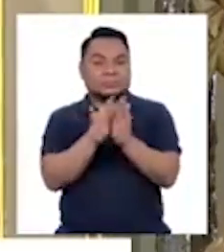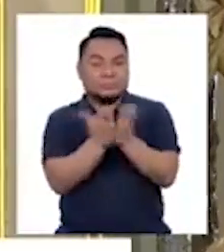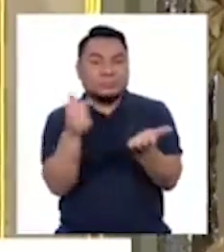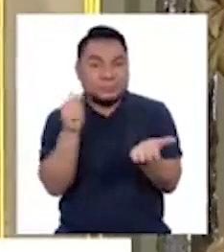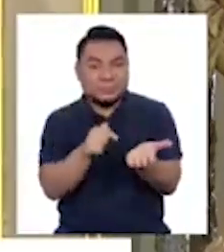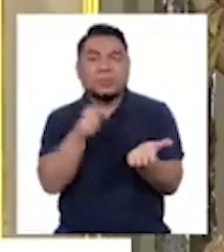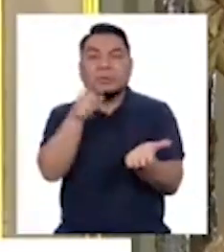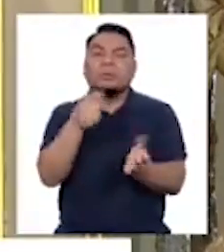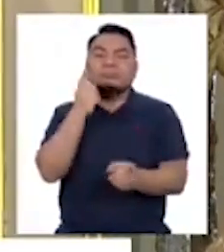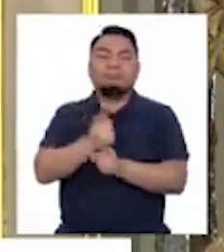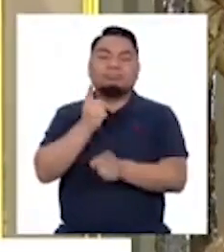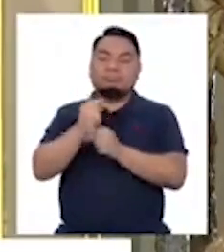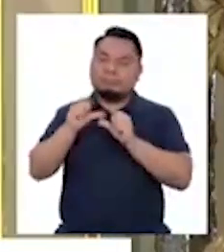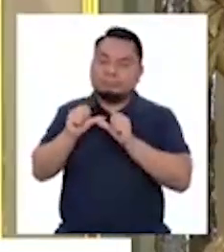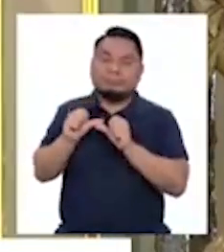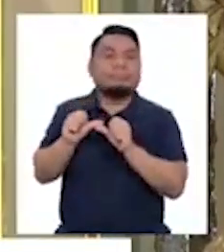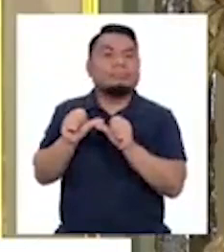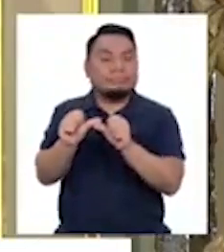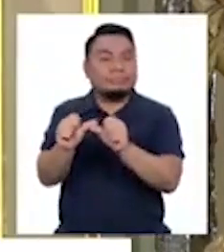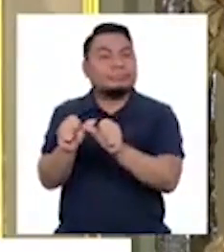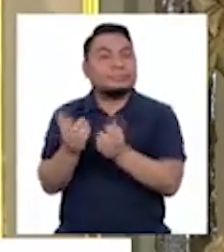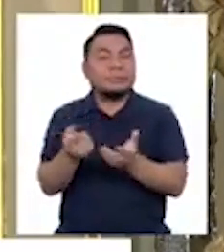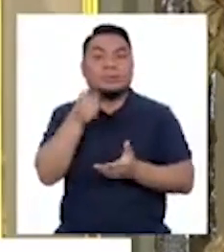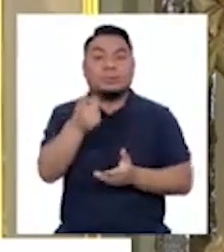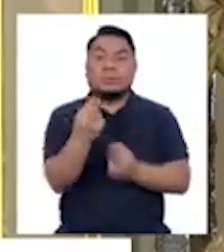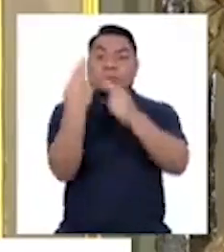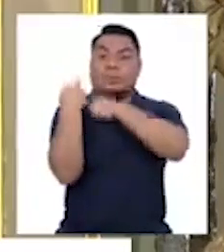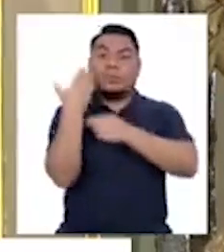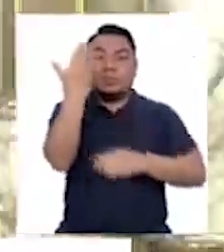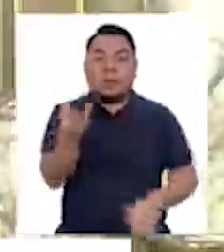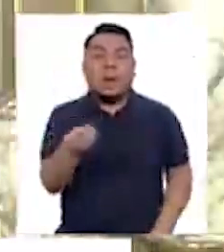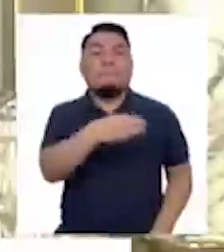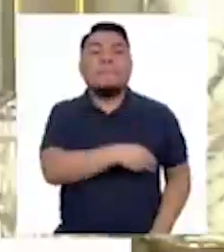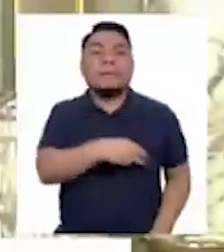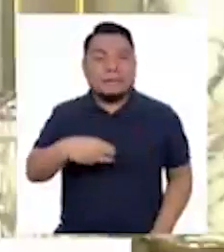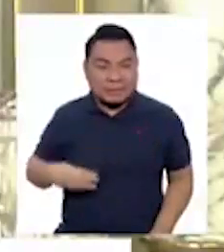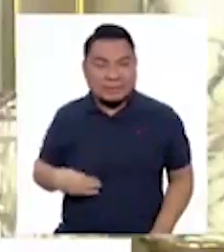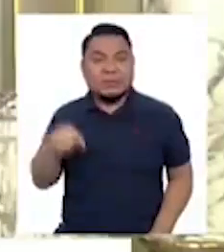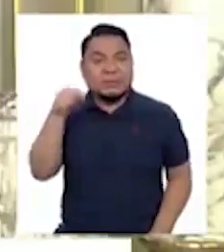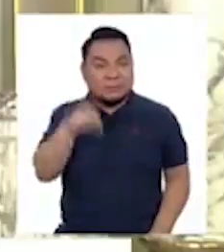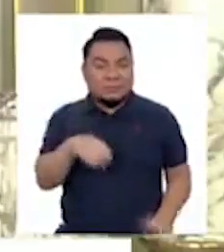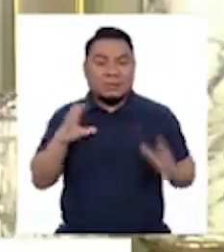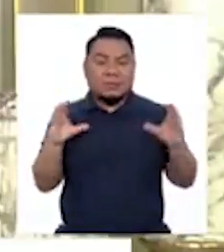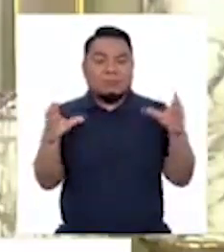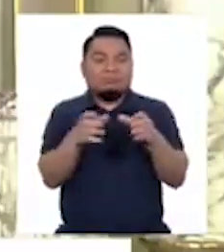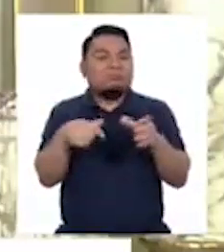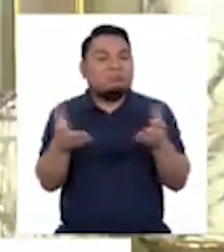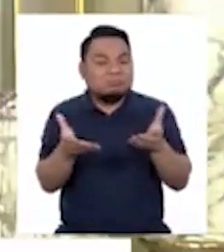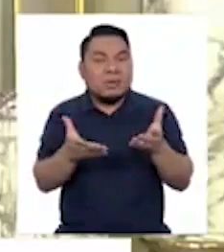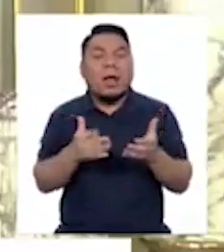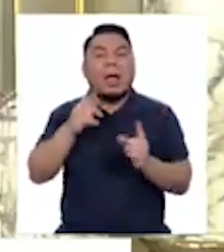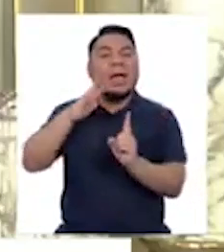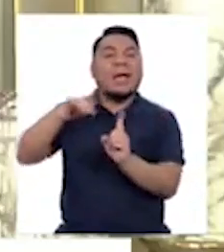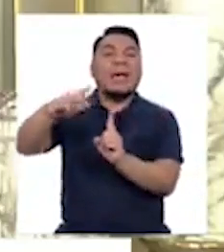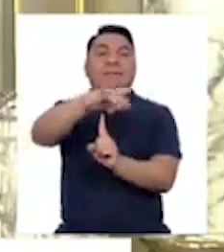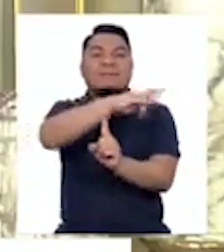evangelios desempeñar leal y fielmente el cargo de ministra de Estado en el despacho de